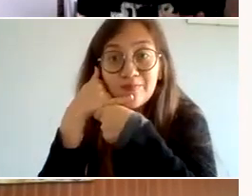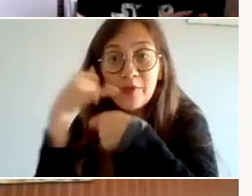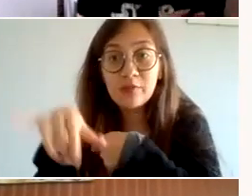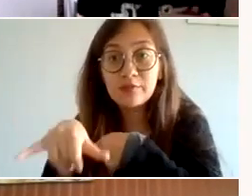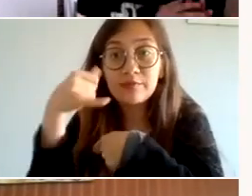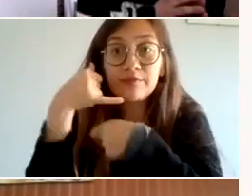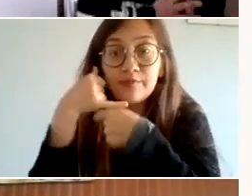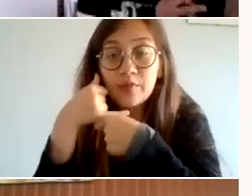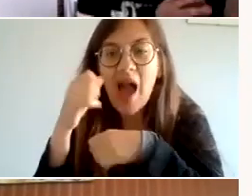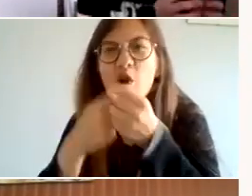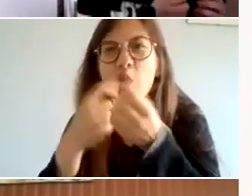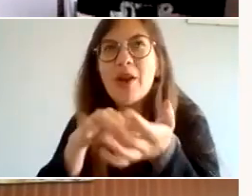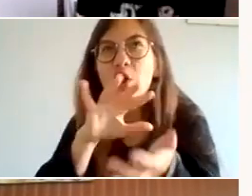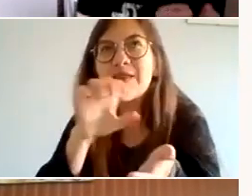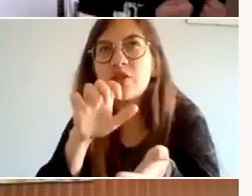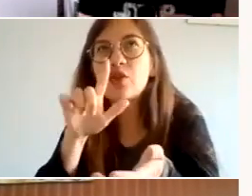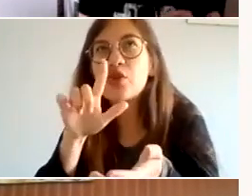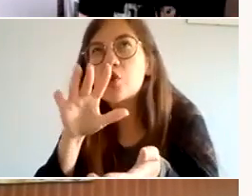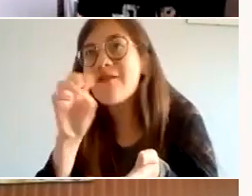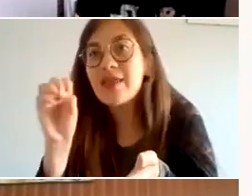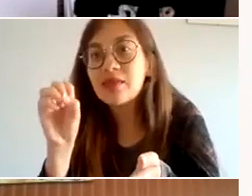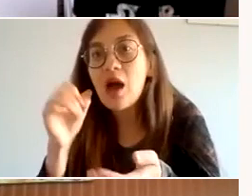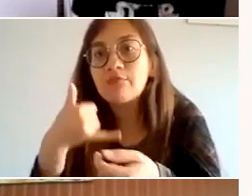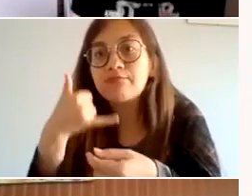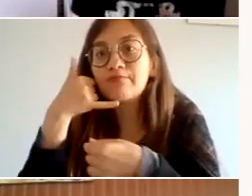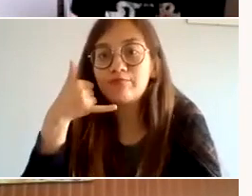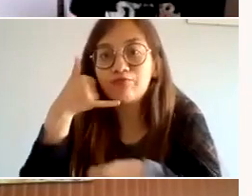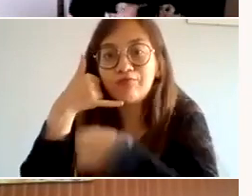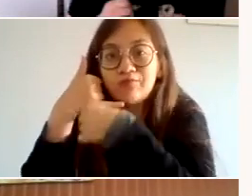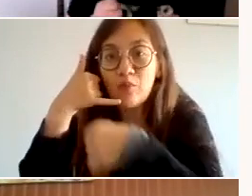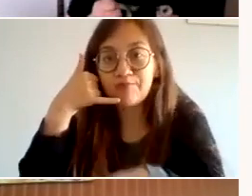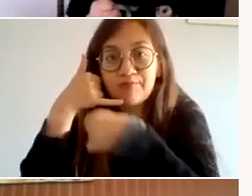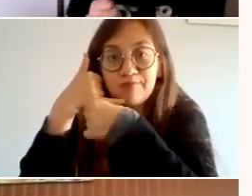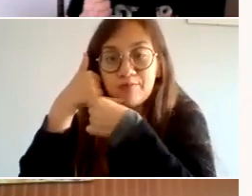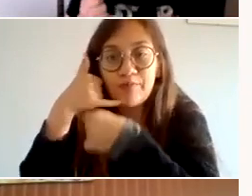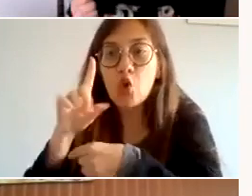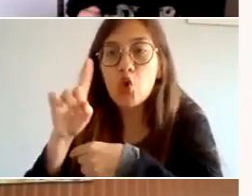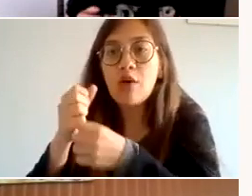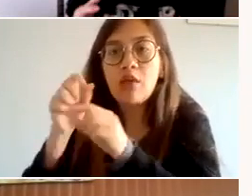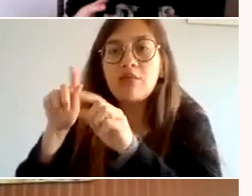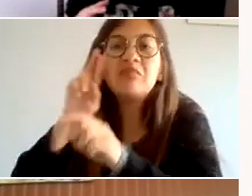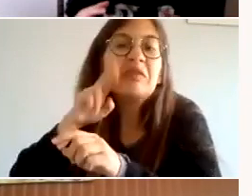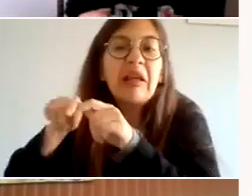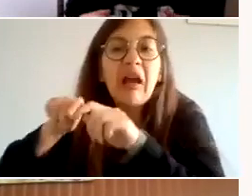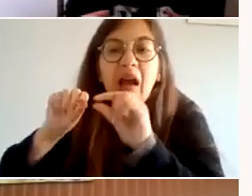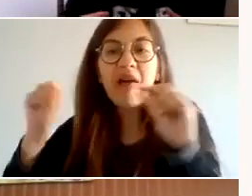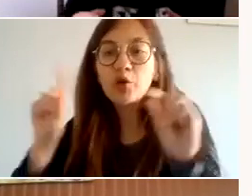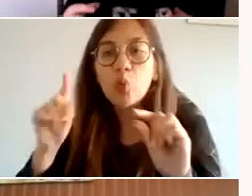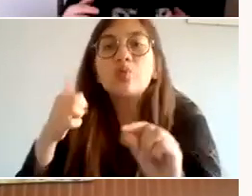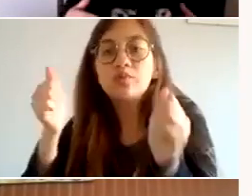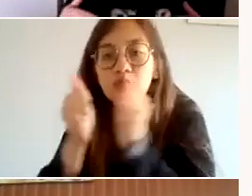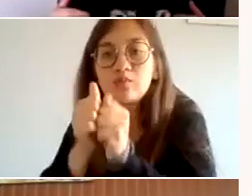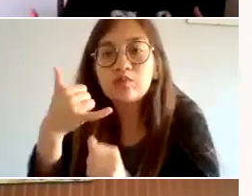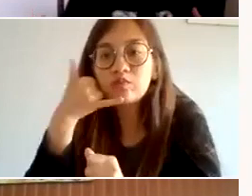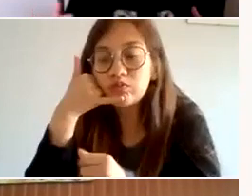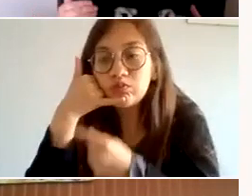principios de los 90, teléfono fijo en los hogares. Sin embargo, esto fue de a poco,